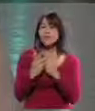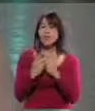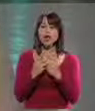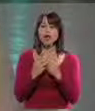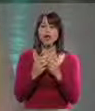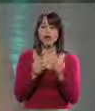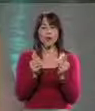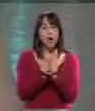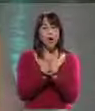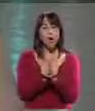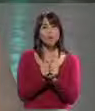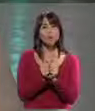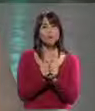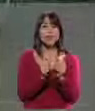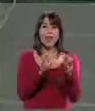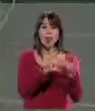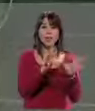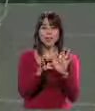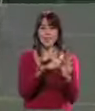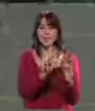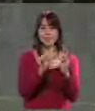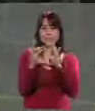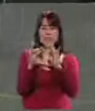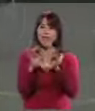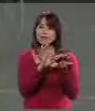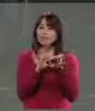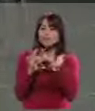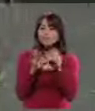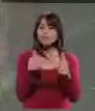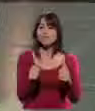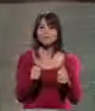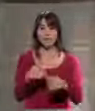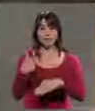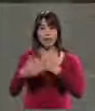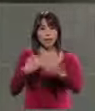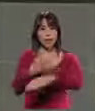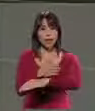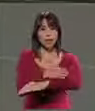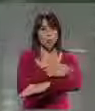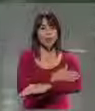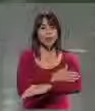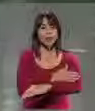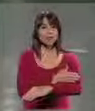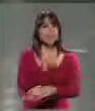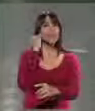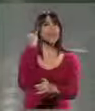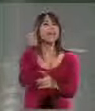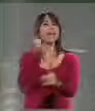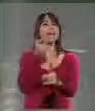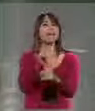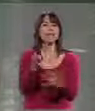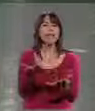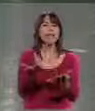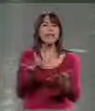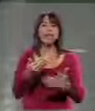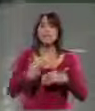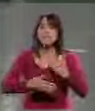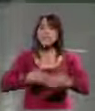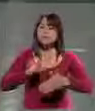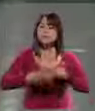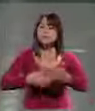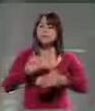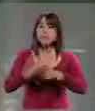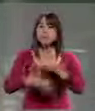organización con la fusión que hizo lo que fue Olimpiadas Especiales. Se ha ido mejorando y la idea es